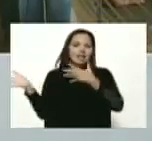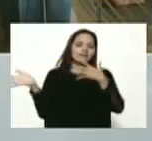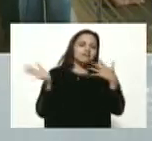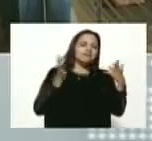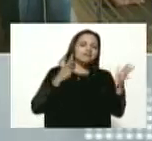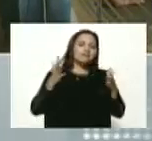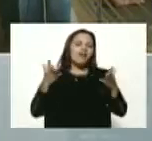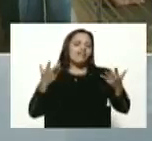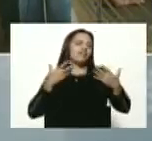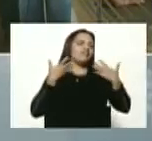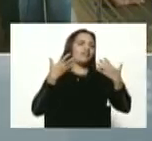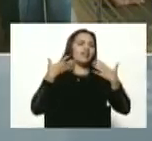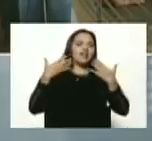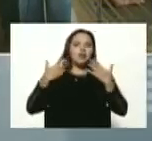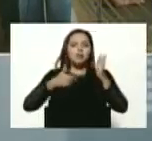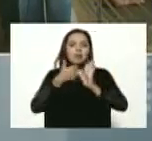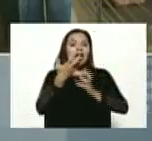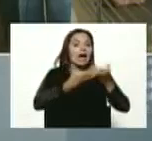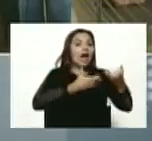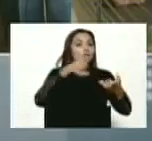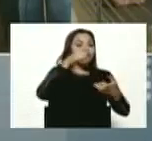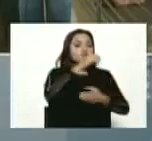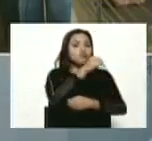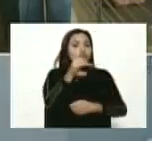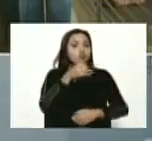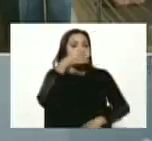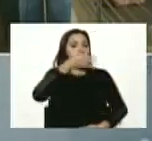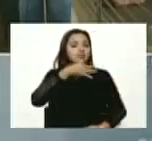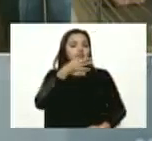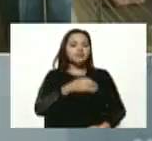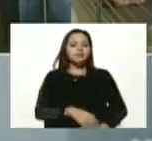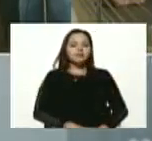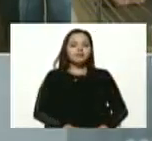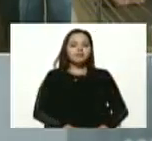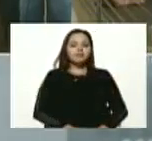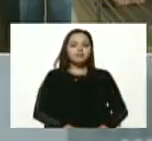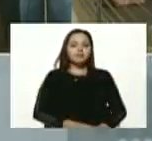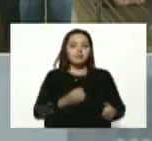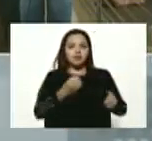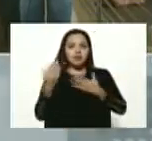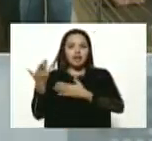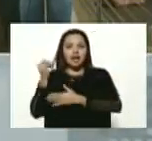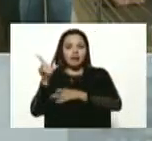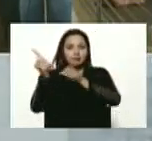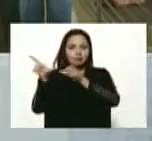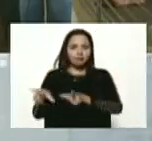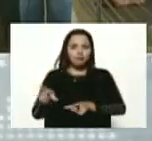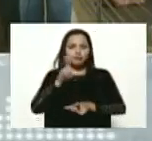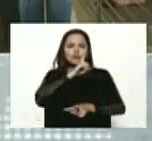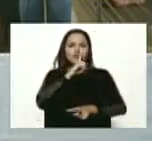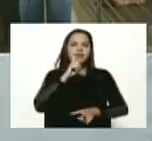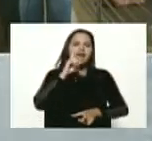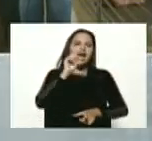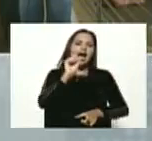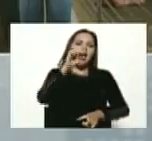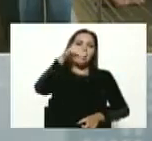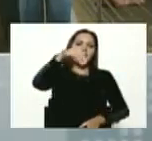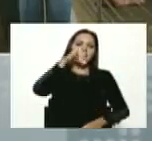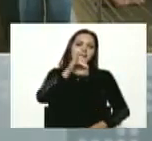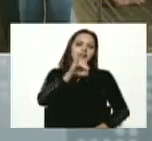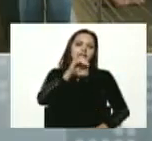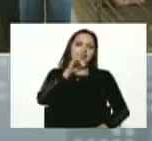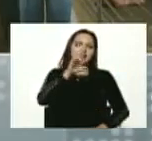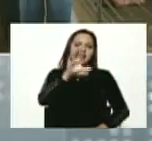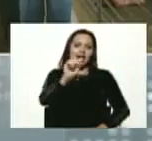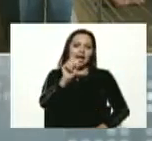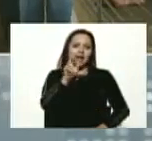la tarde zuliana. Allá se encuentra precisamente Amílcar Navas, presidente de